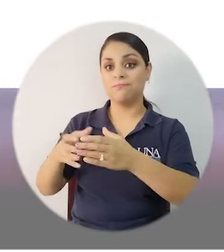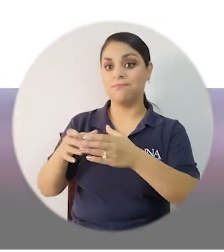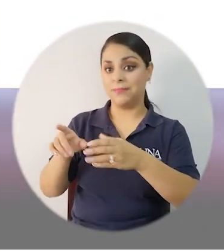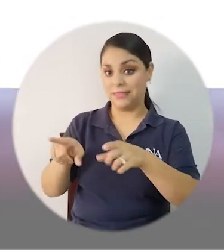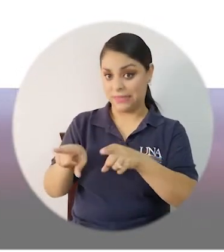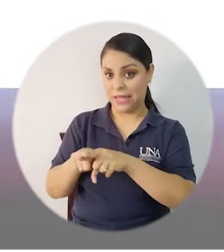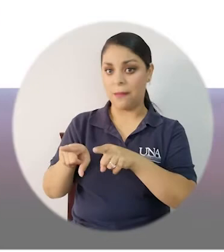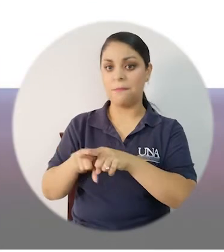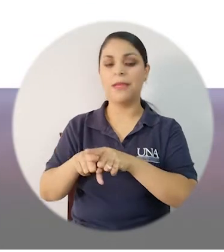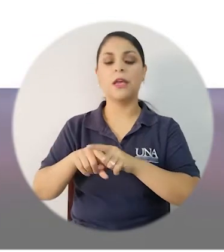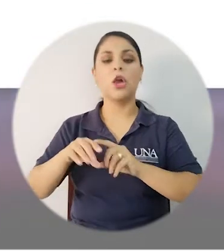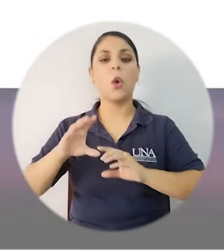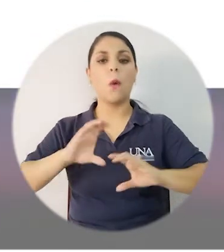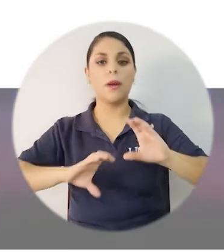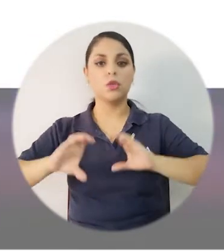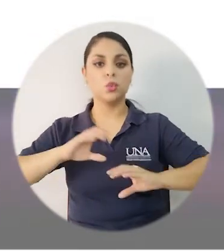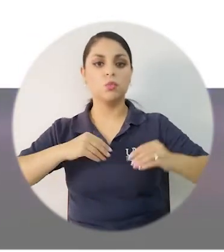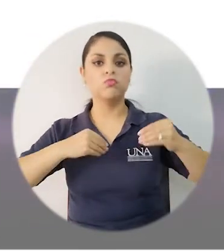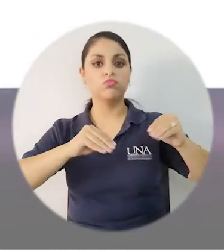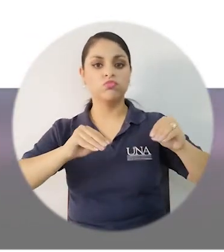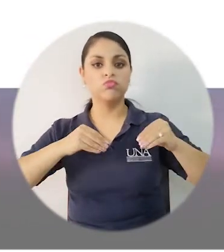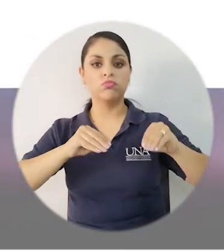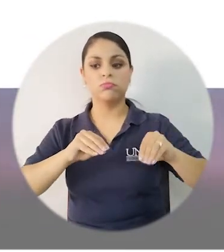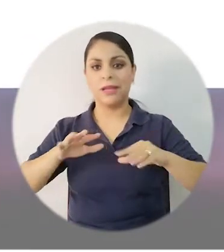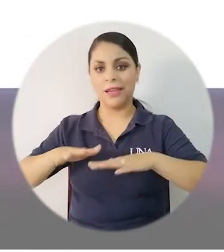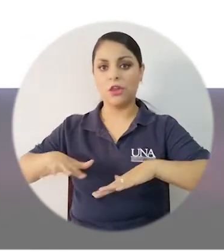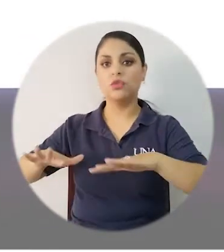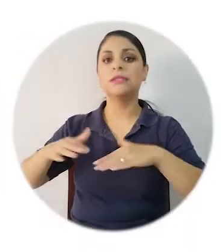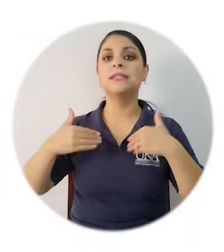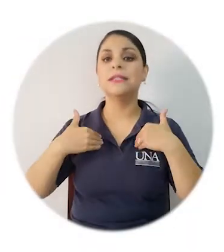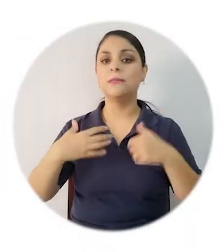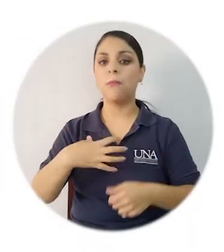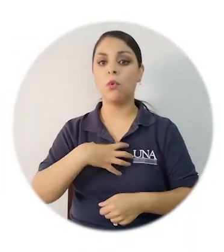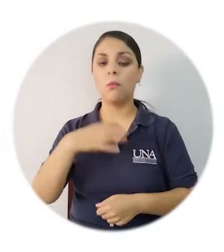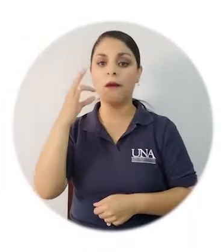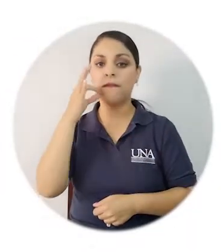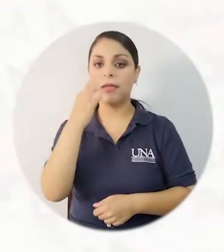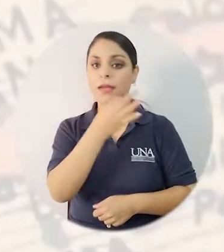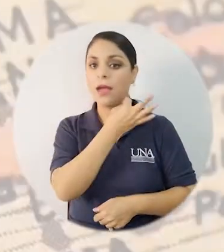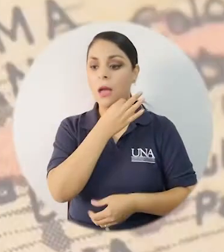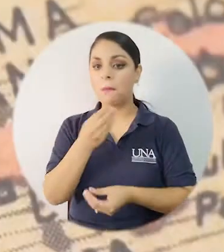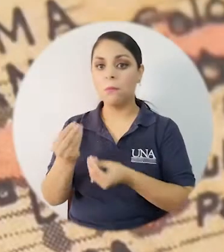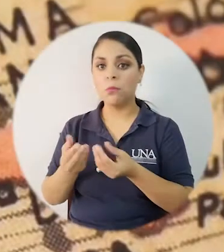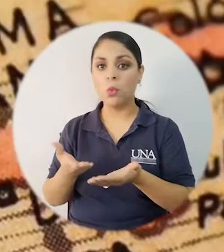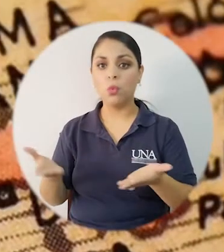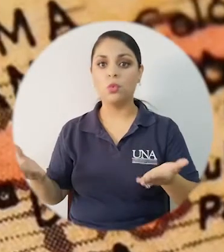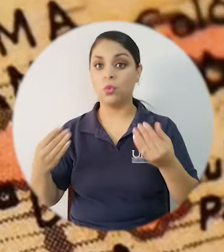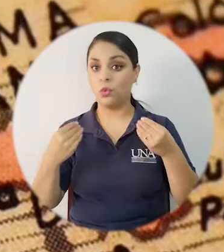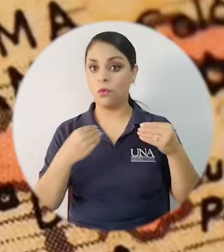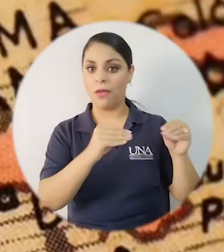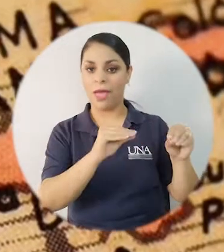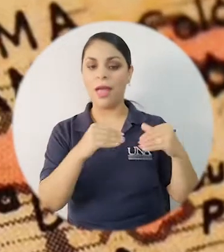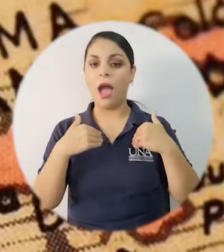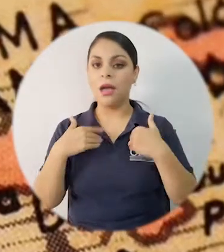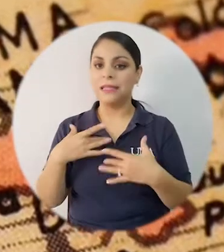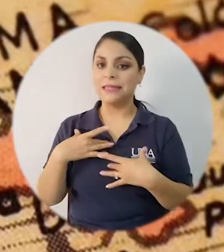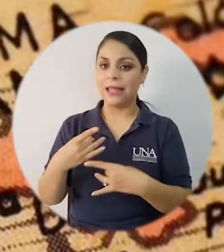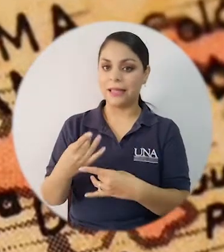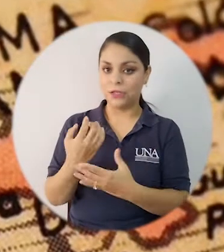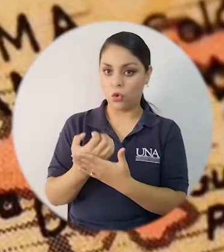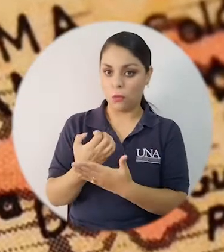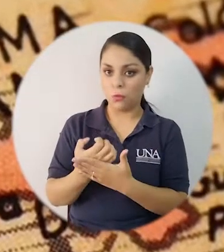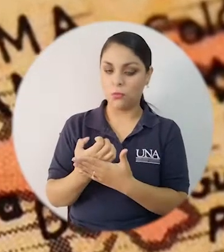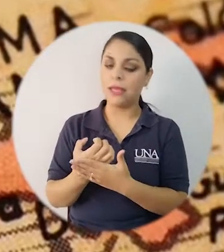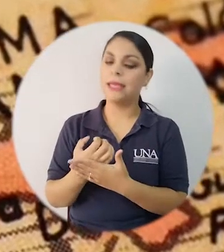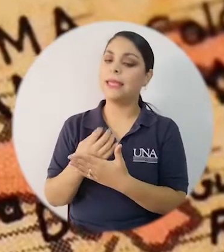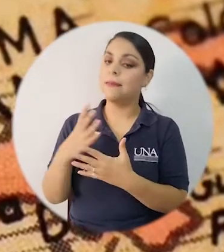también comercio. El clero tiene su finca y tiene producto y lo vende, entonces hay un interés económico, pero también